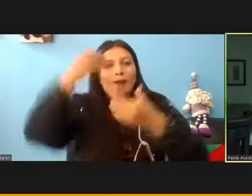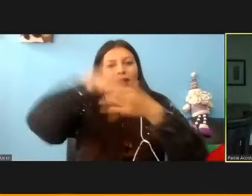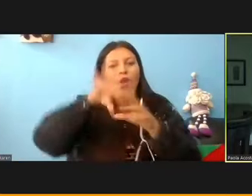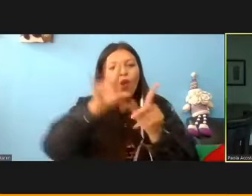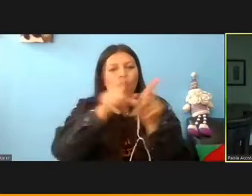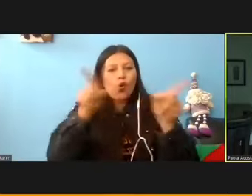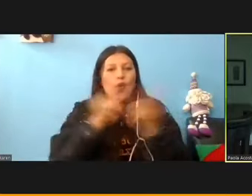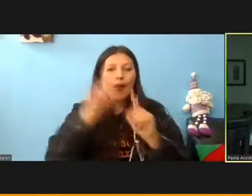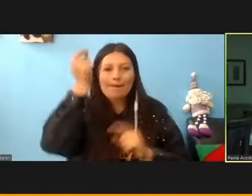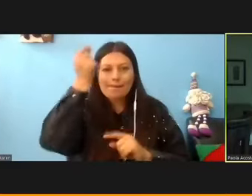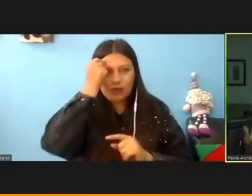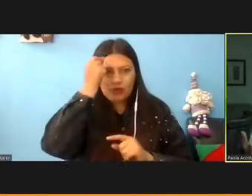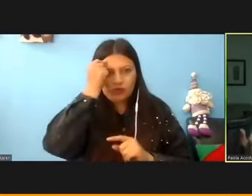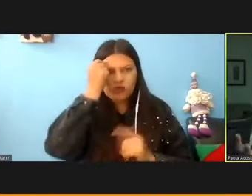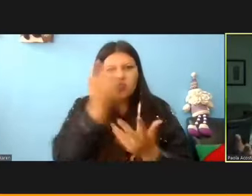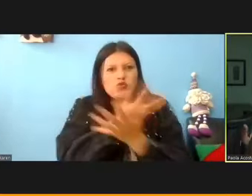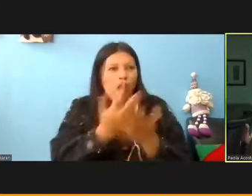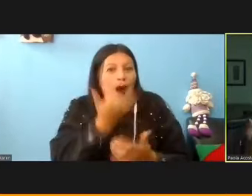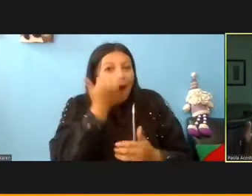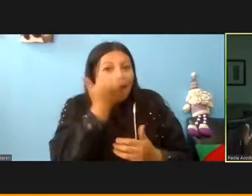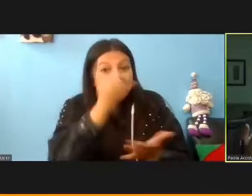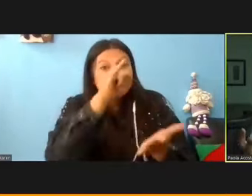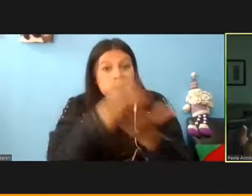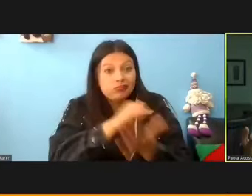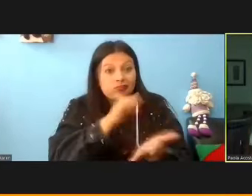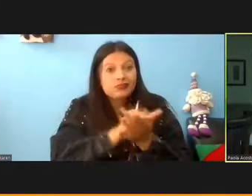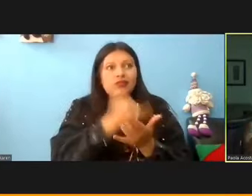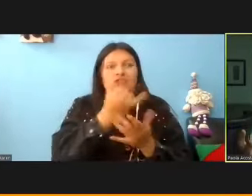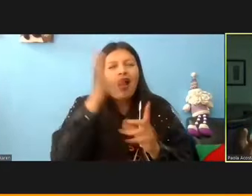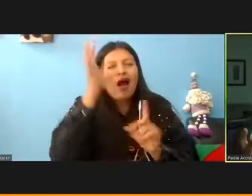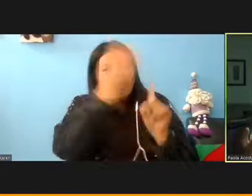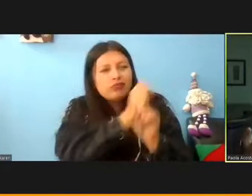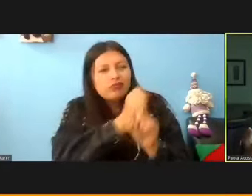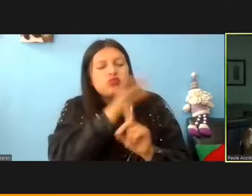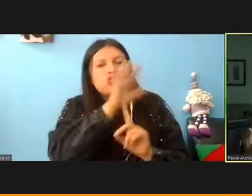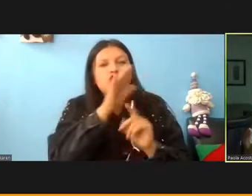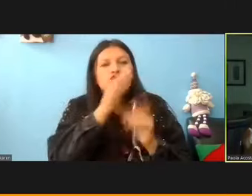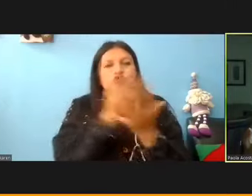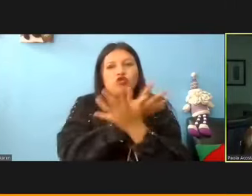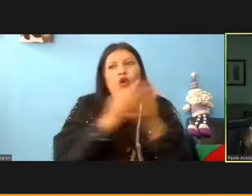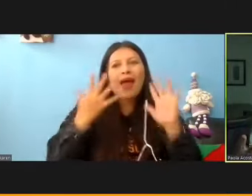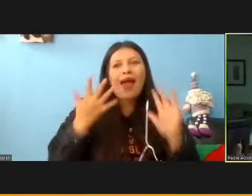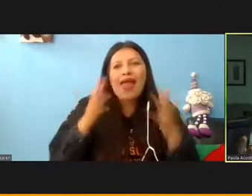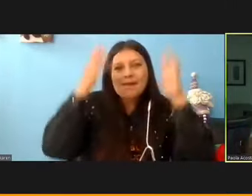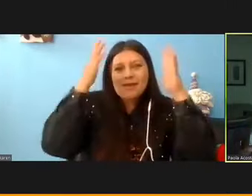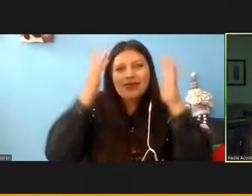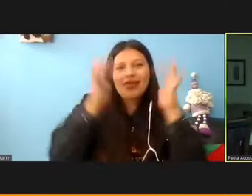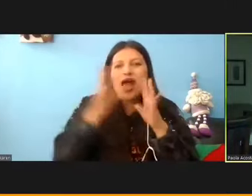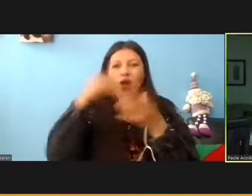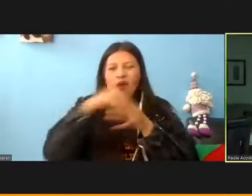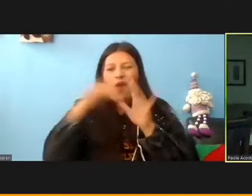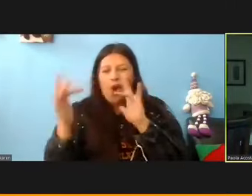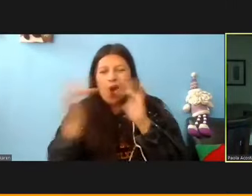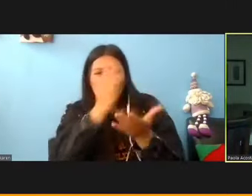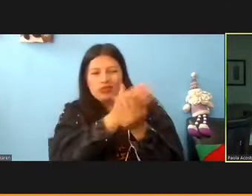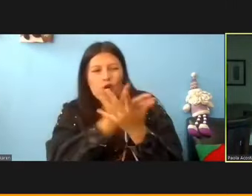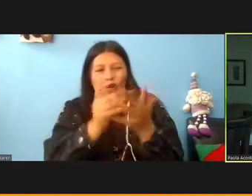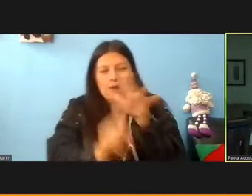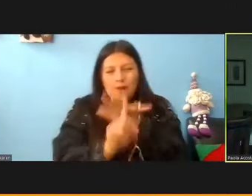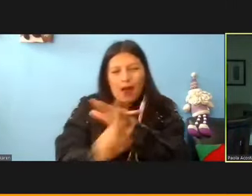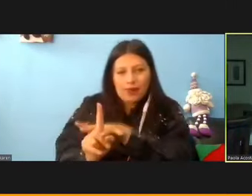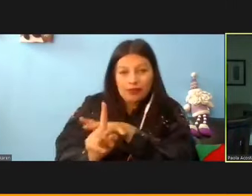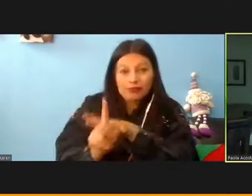de memoria, ¿no? En donde allí mismo se registran los eventos del conflicto, pero